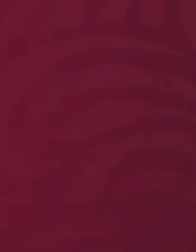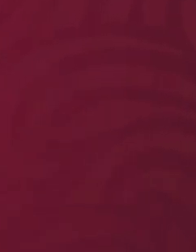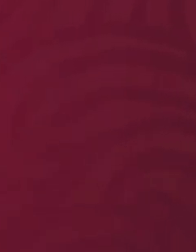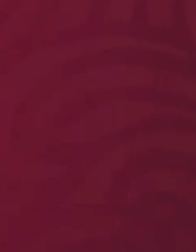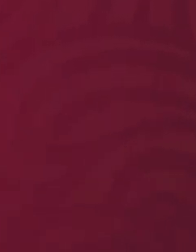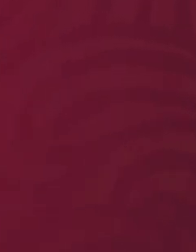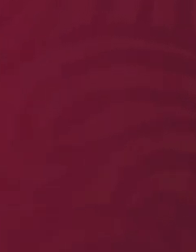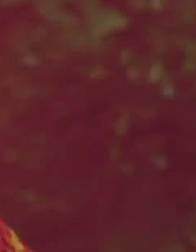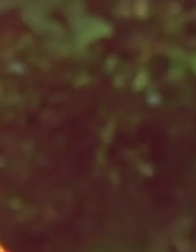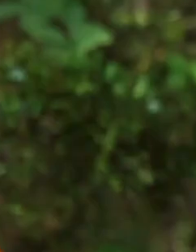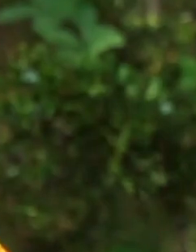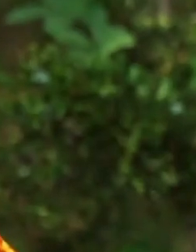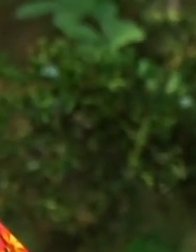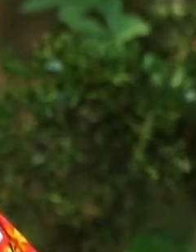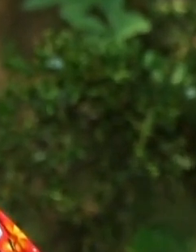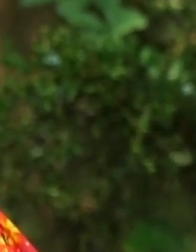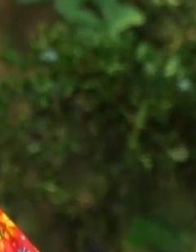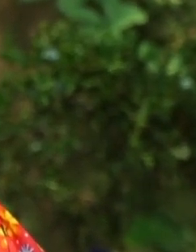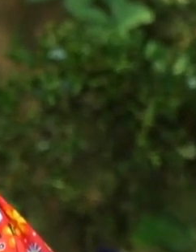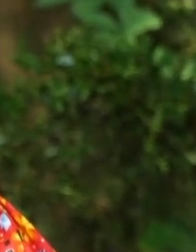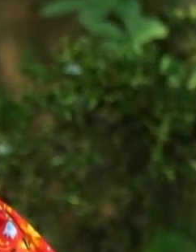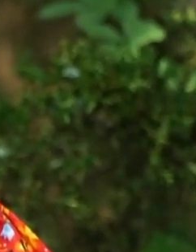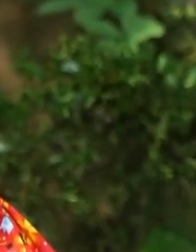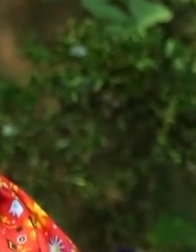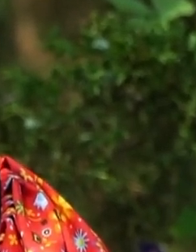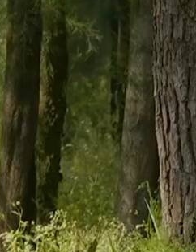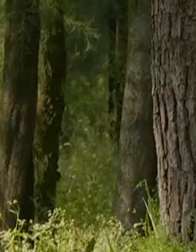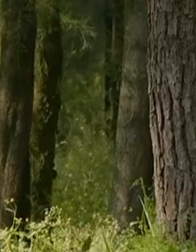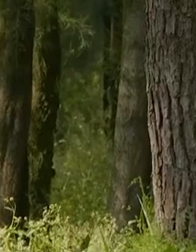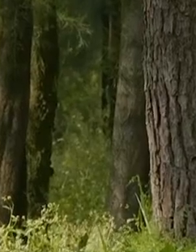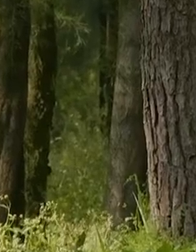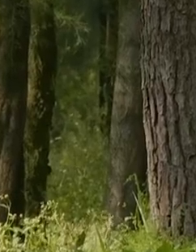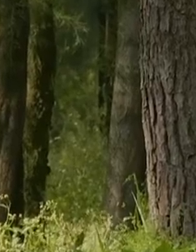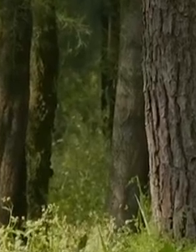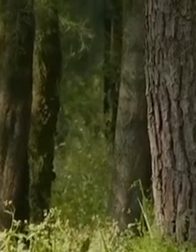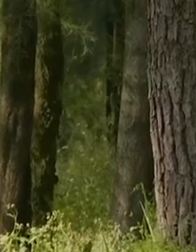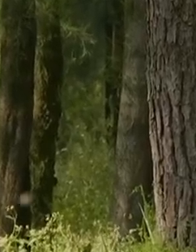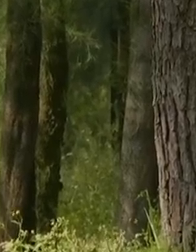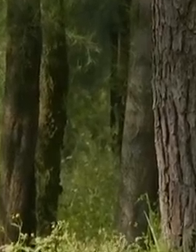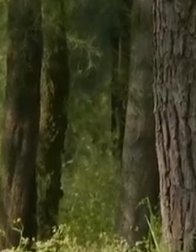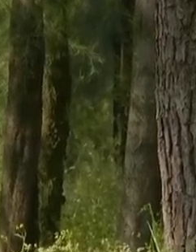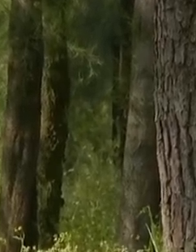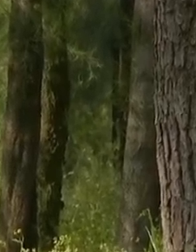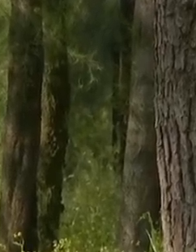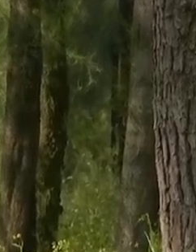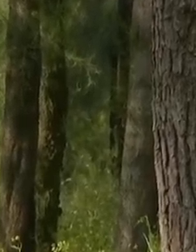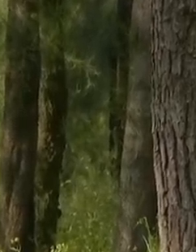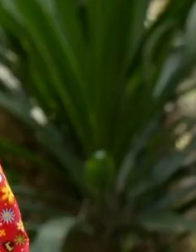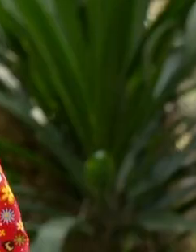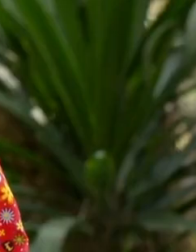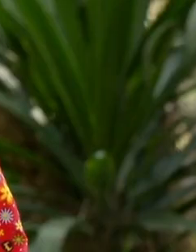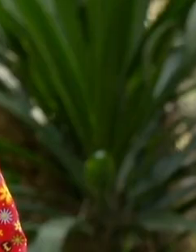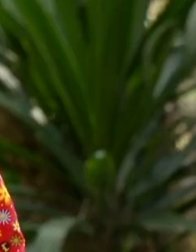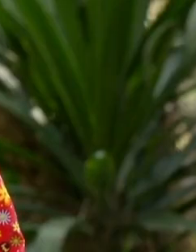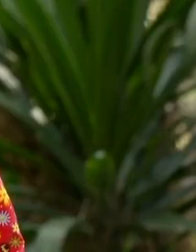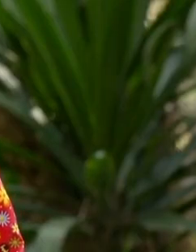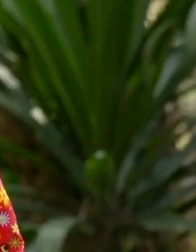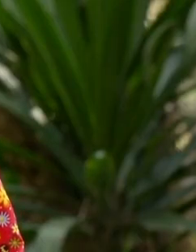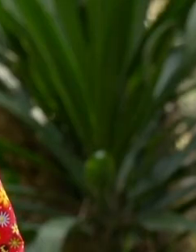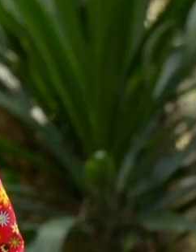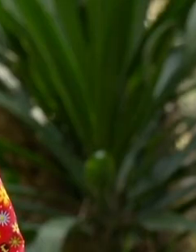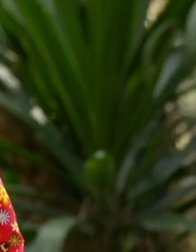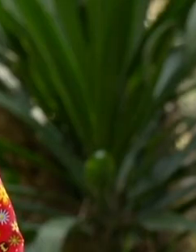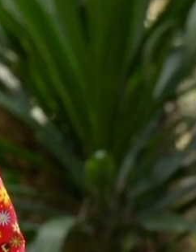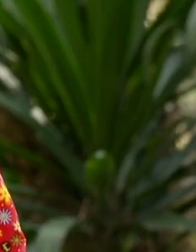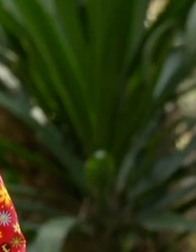Yo me llamo Lorena Ramírez soy ultramaratonista yo vengo de